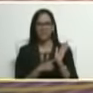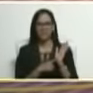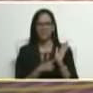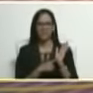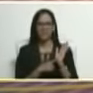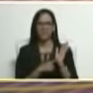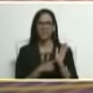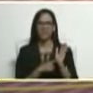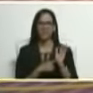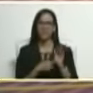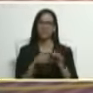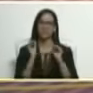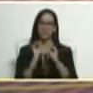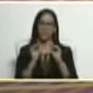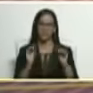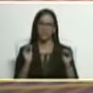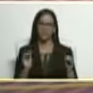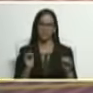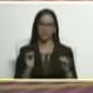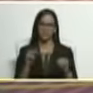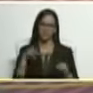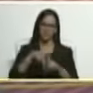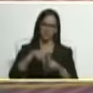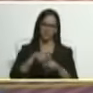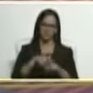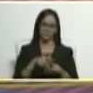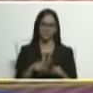con su amenaza, con su chantaje.